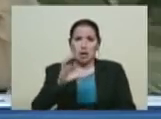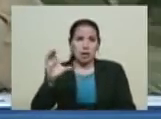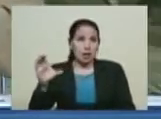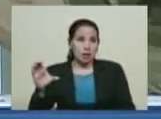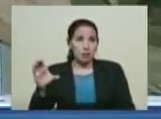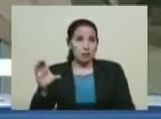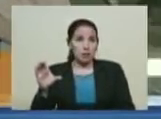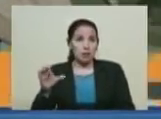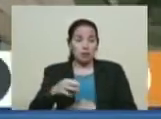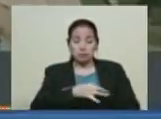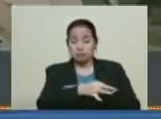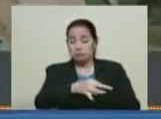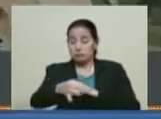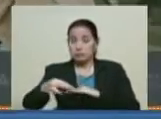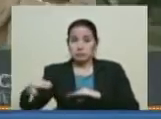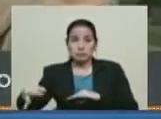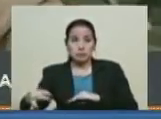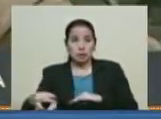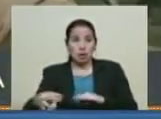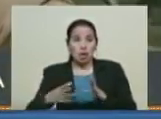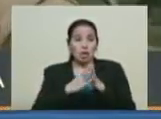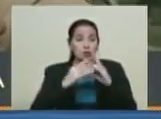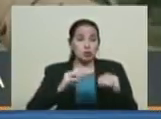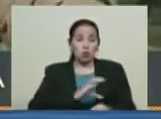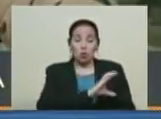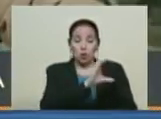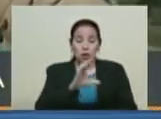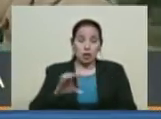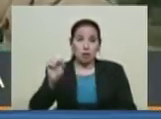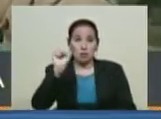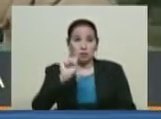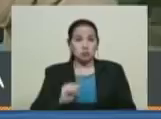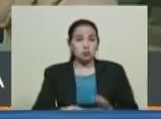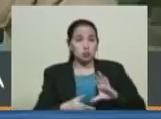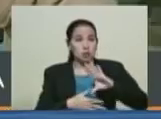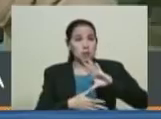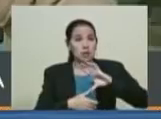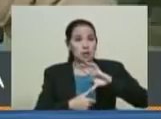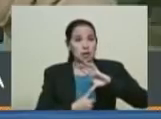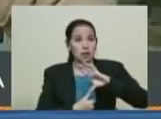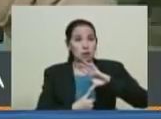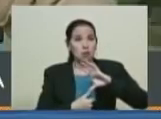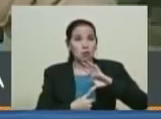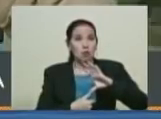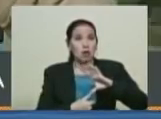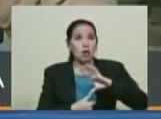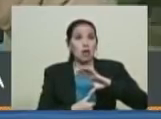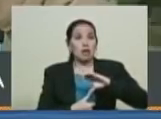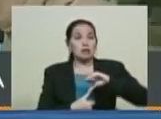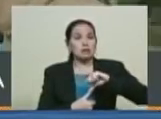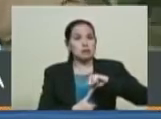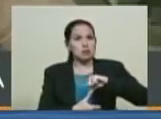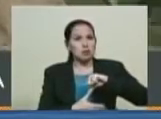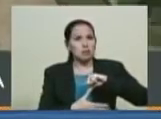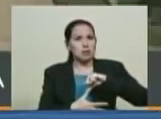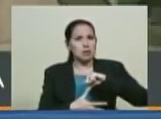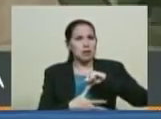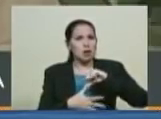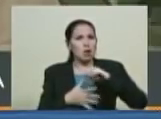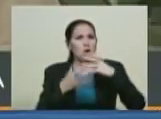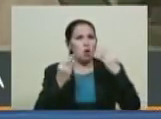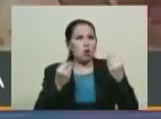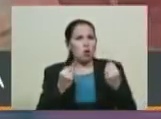insular, a todo el Caribe suramericano y a todo el Caribe centroamericano. Venezuela tiene